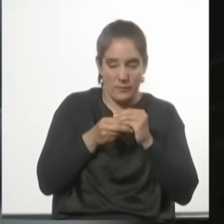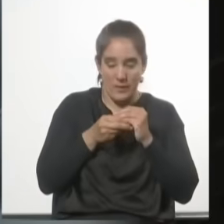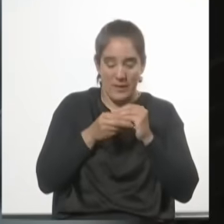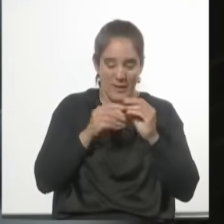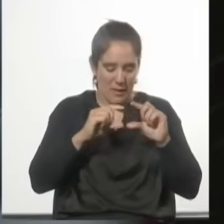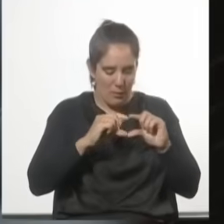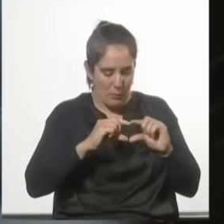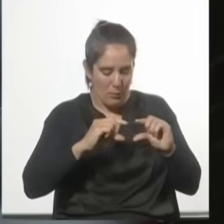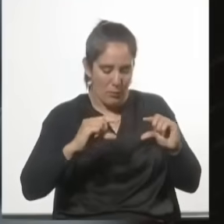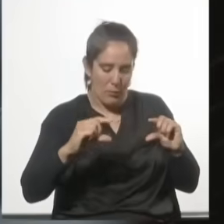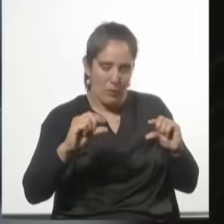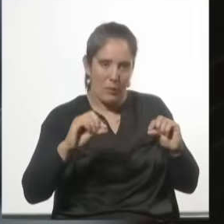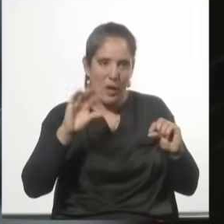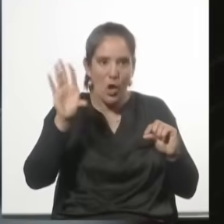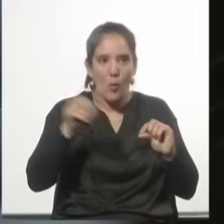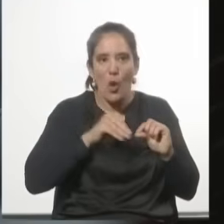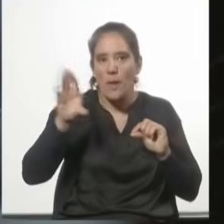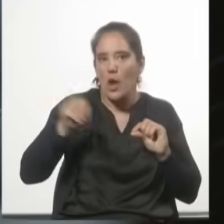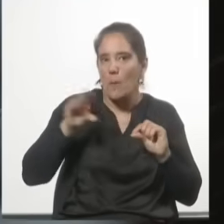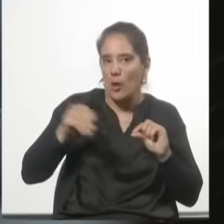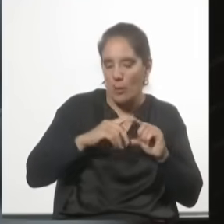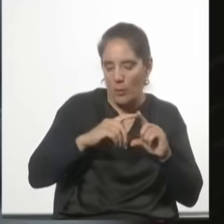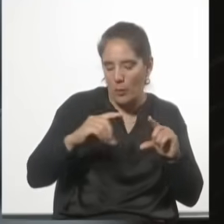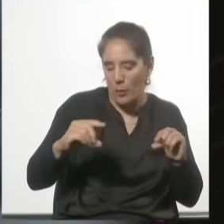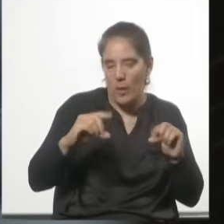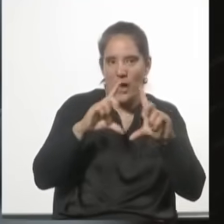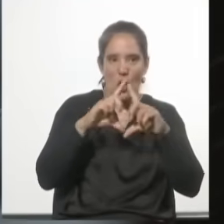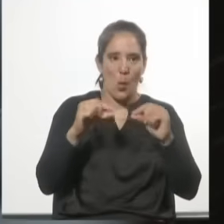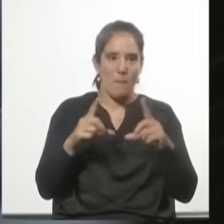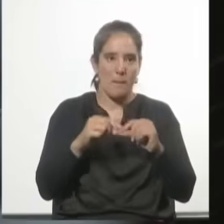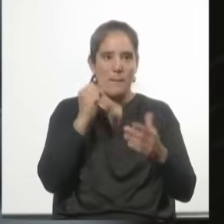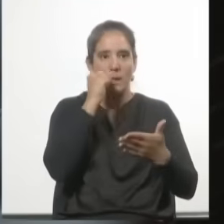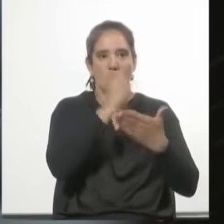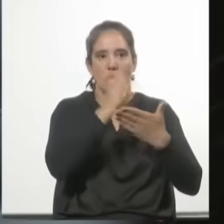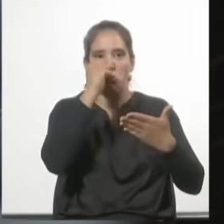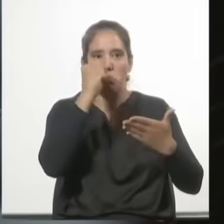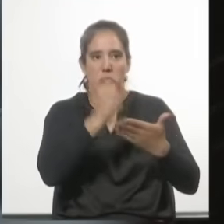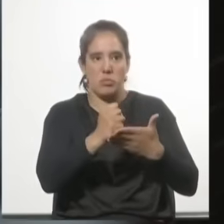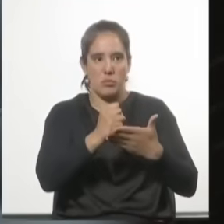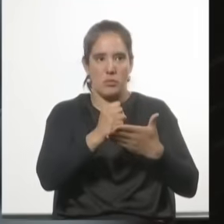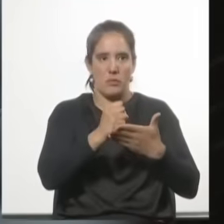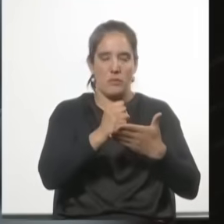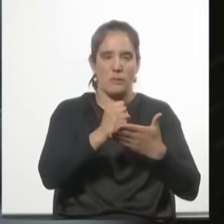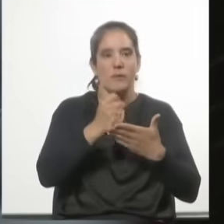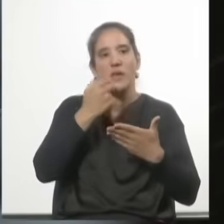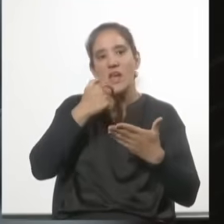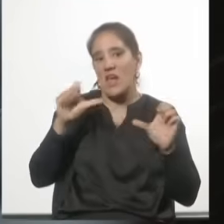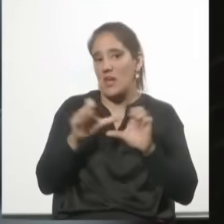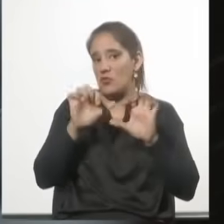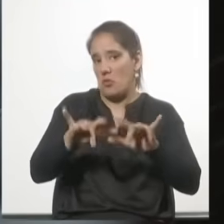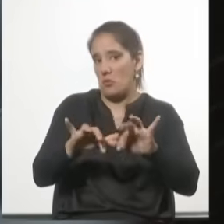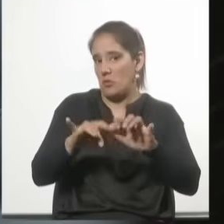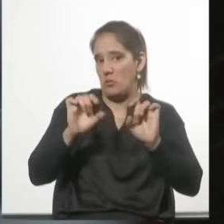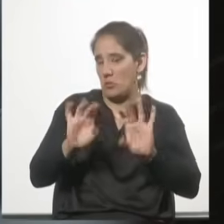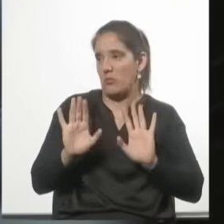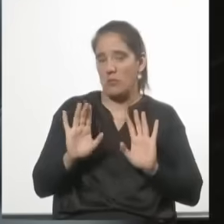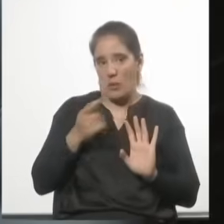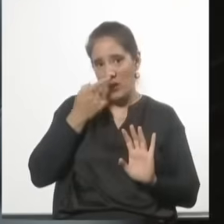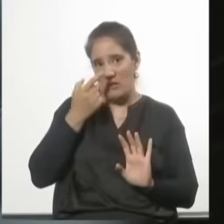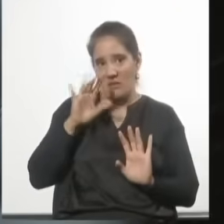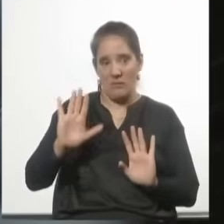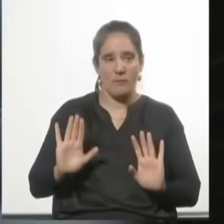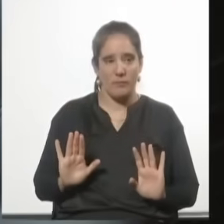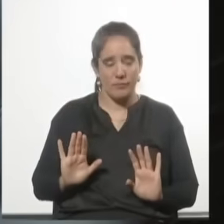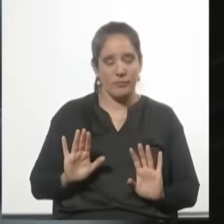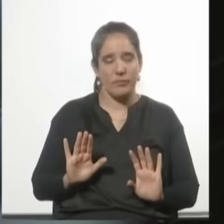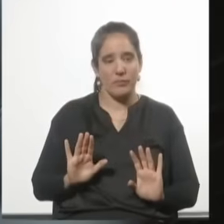apostilla a continuación del contenido falso en papel timbrado ordinario elaborado ad hoc por el interesado. También